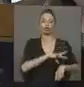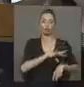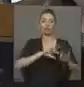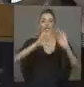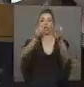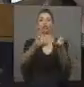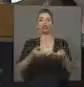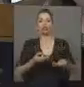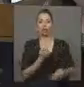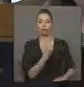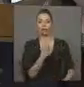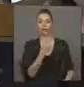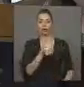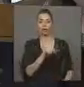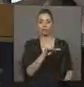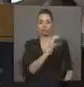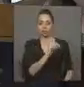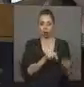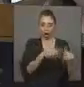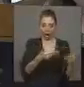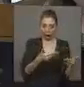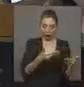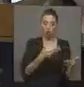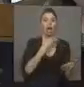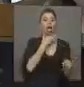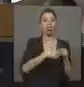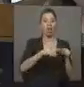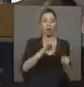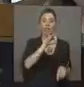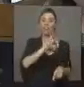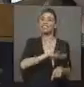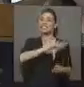de 21,7%, que es lo que representa hoy día,